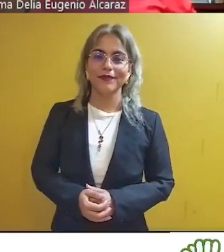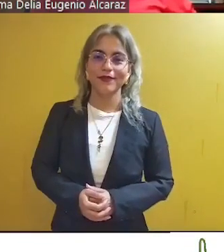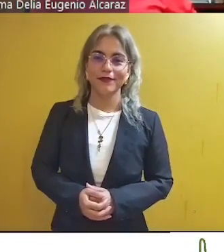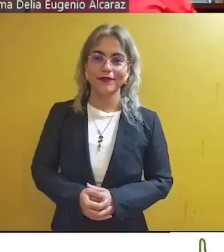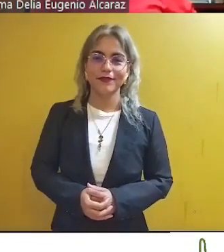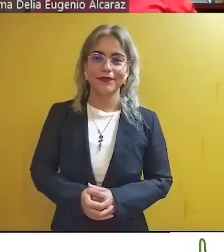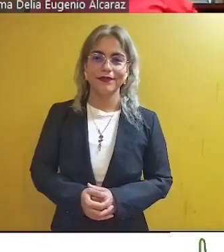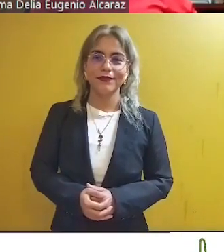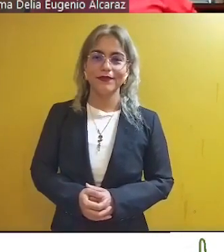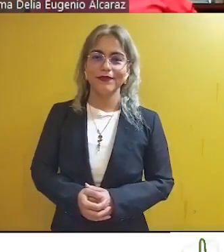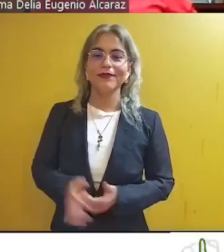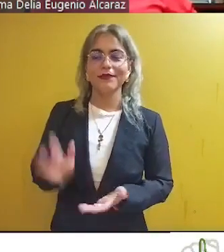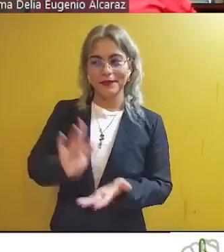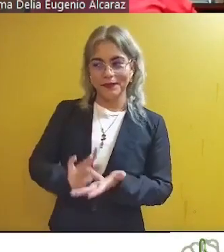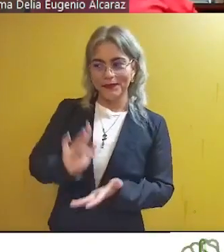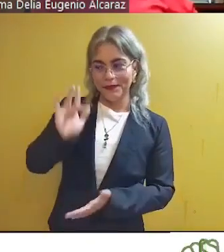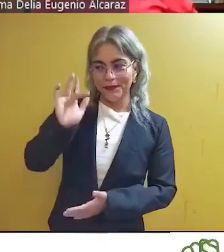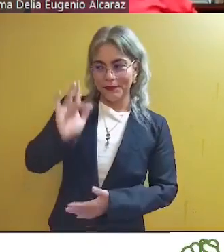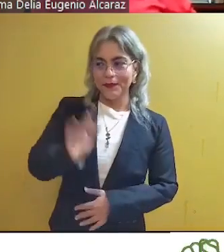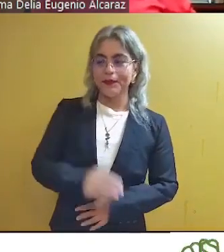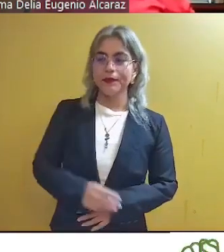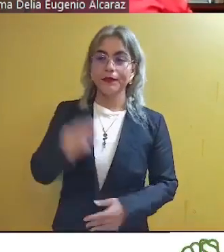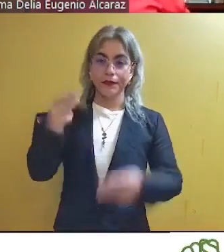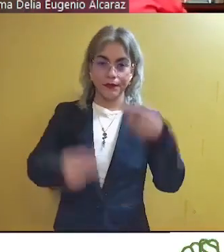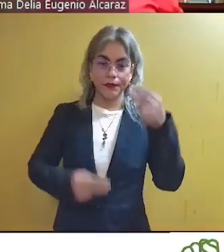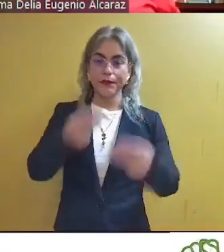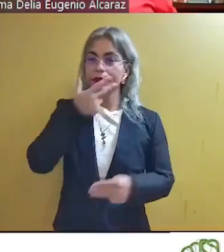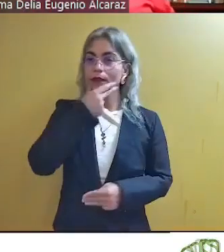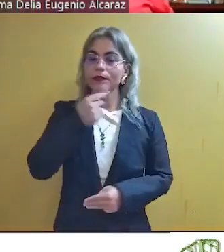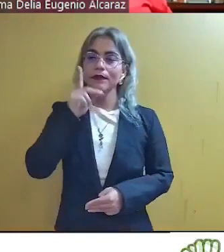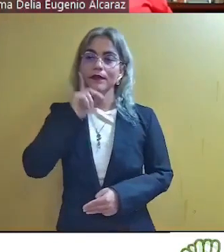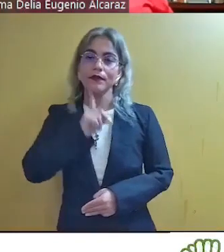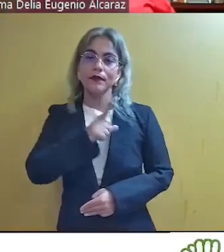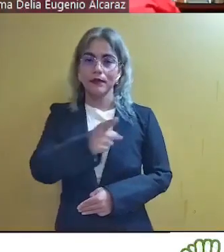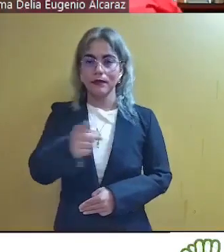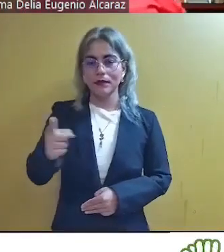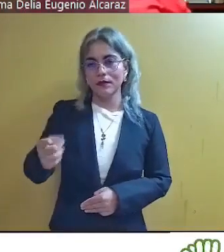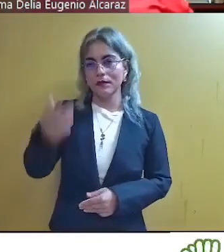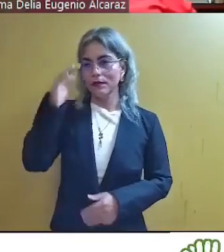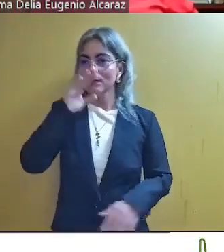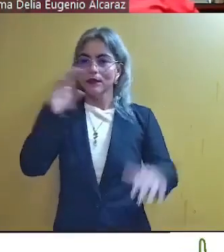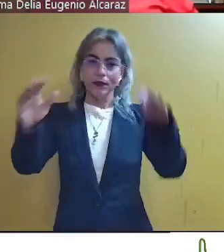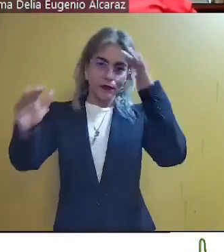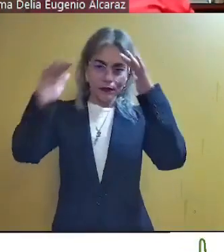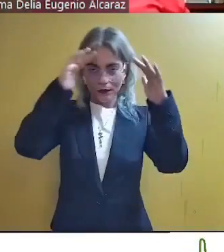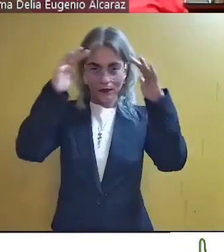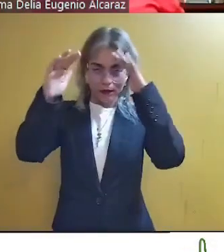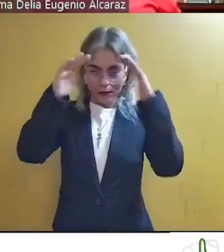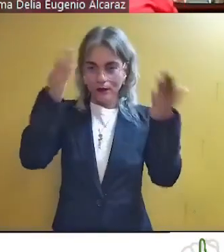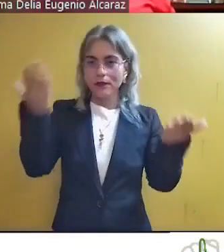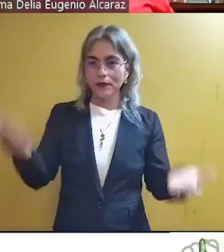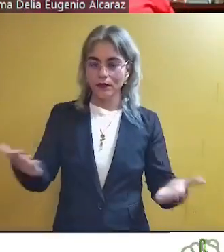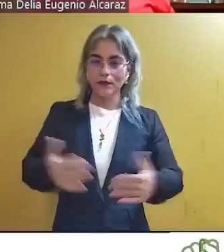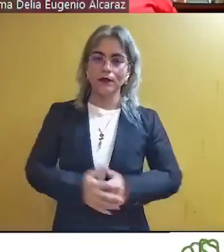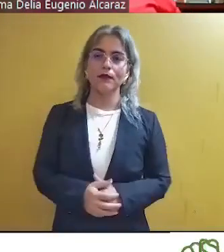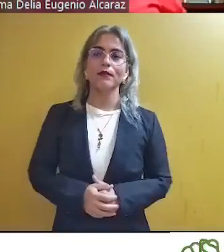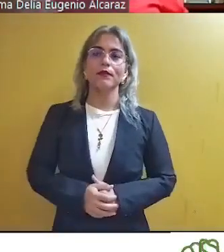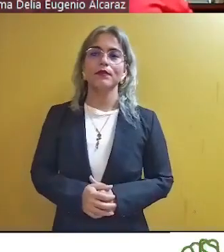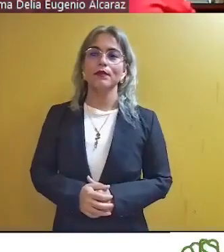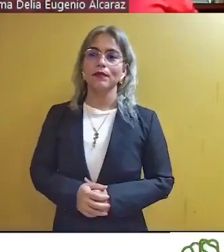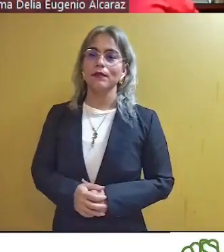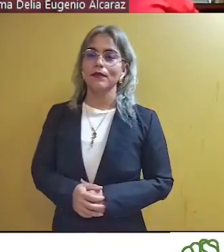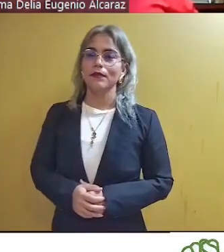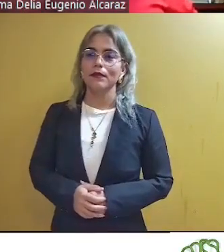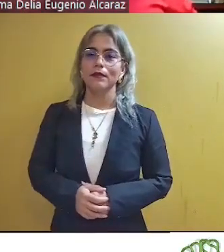Gracias, secretario. Magistradas, magistrado, está nuestra consideración del proyecto de resolución del que se ha dado cuenta.